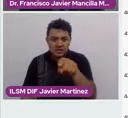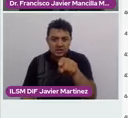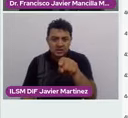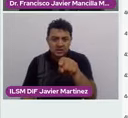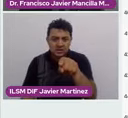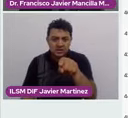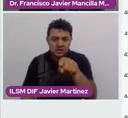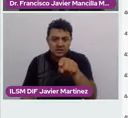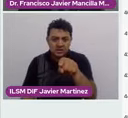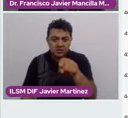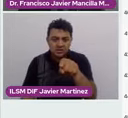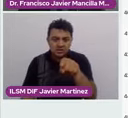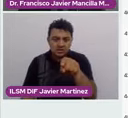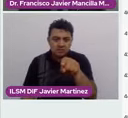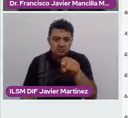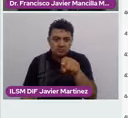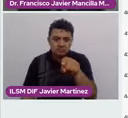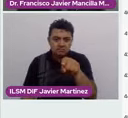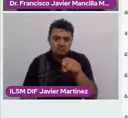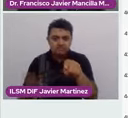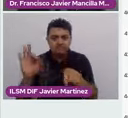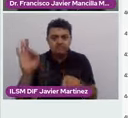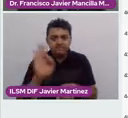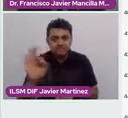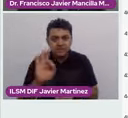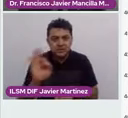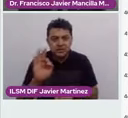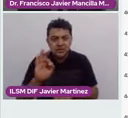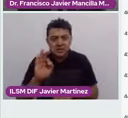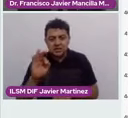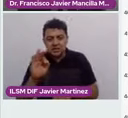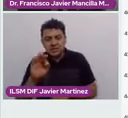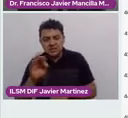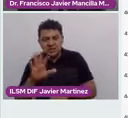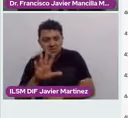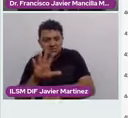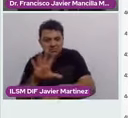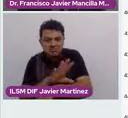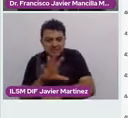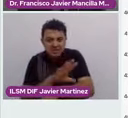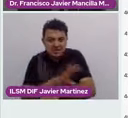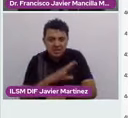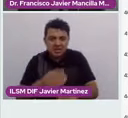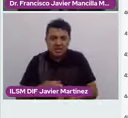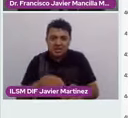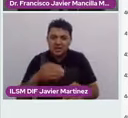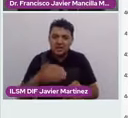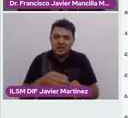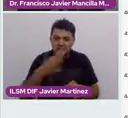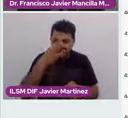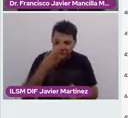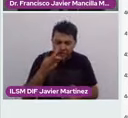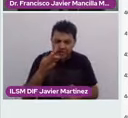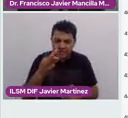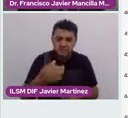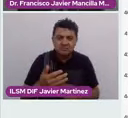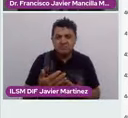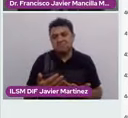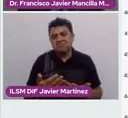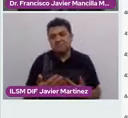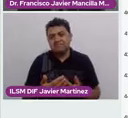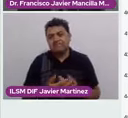una corriente de tratamiento que fue la electromagnética, que se supone que al estimular la cóclea, ¿sí? con